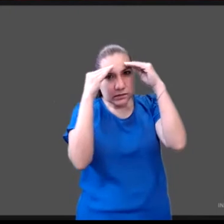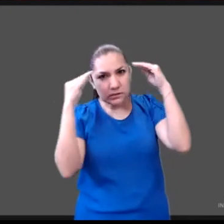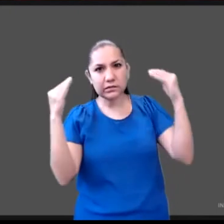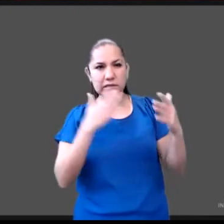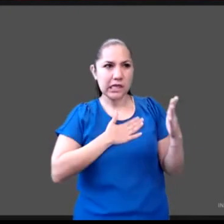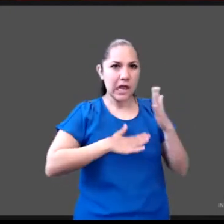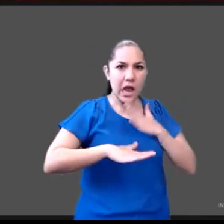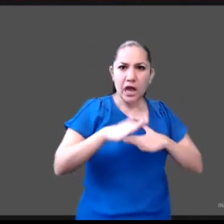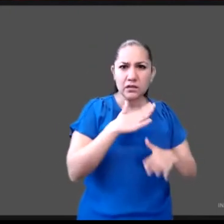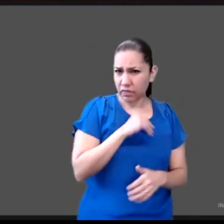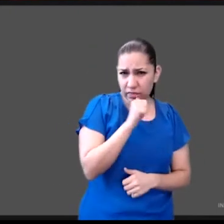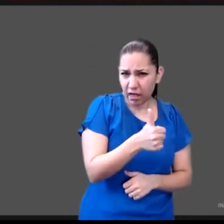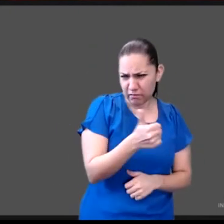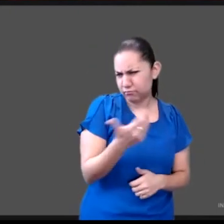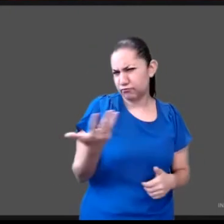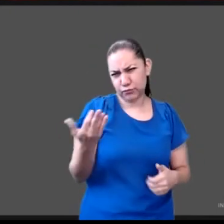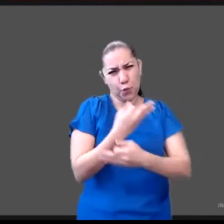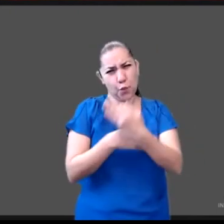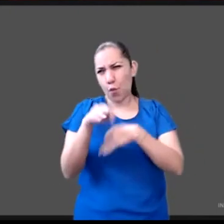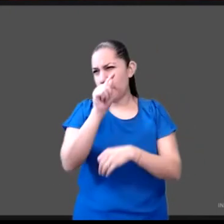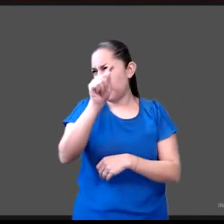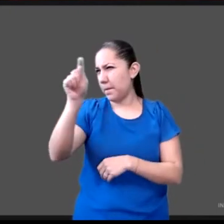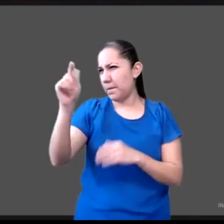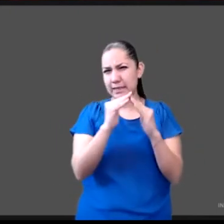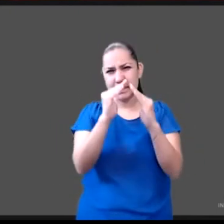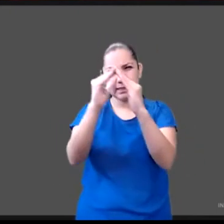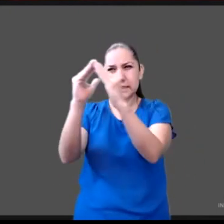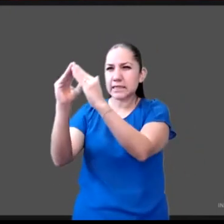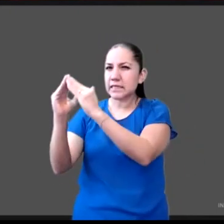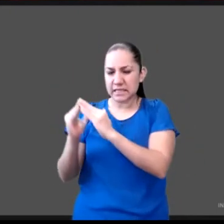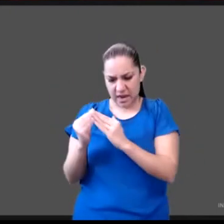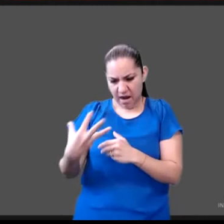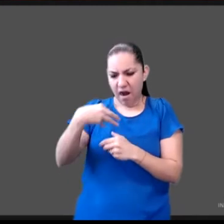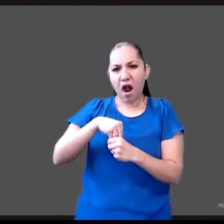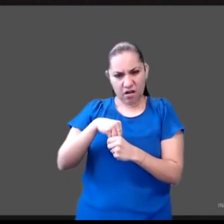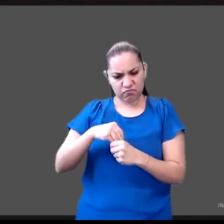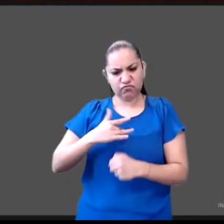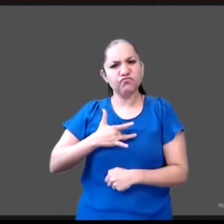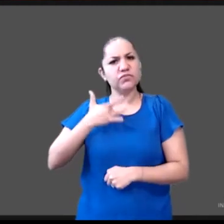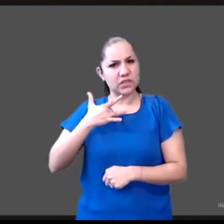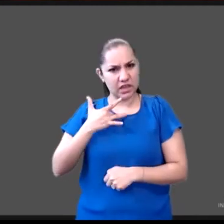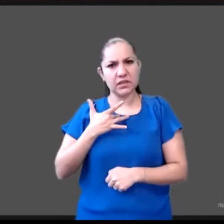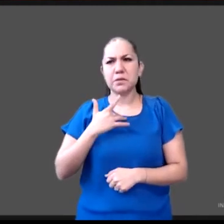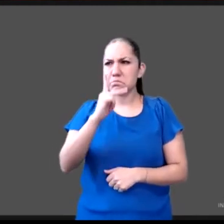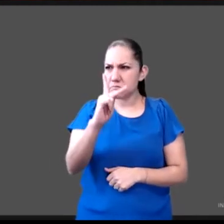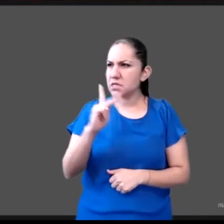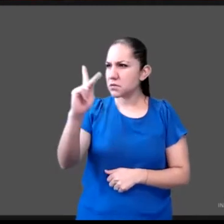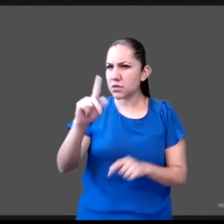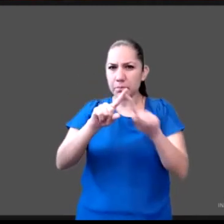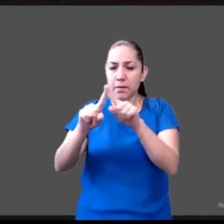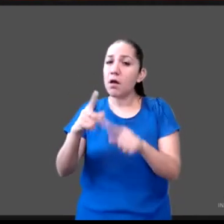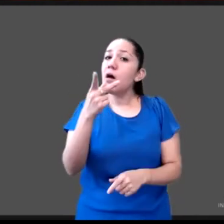Pero también porque hemos tenido durante muchos años un sistema de, o un subsistema, porque está también